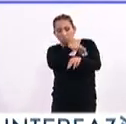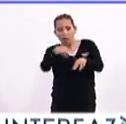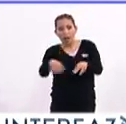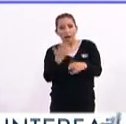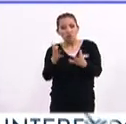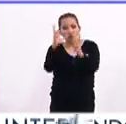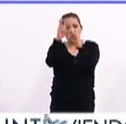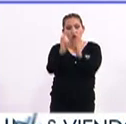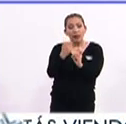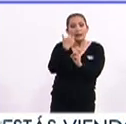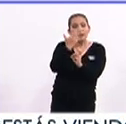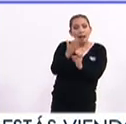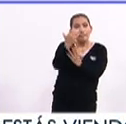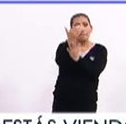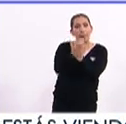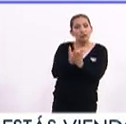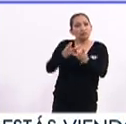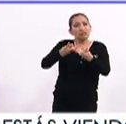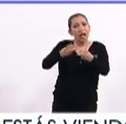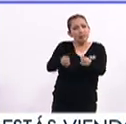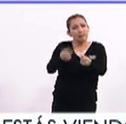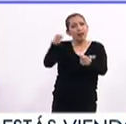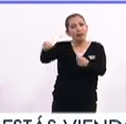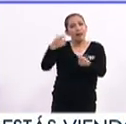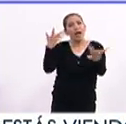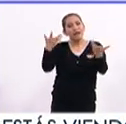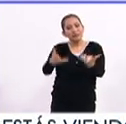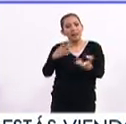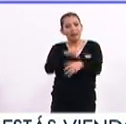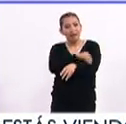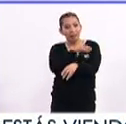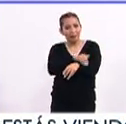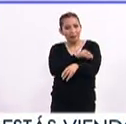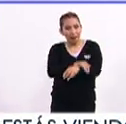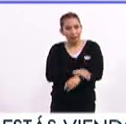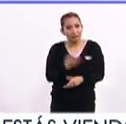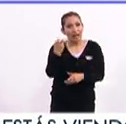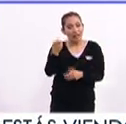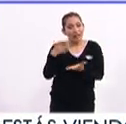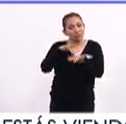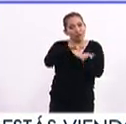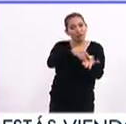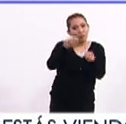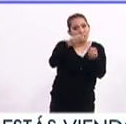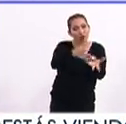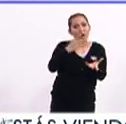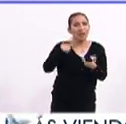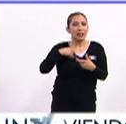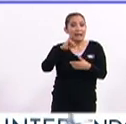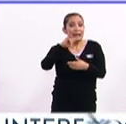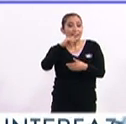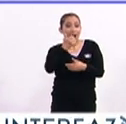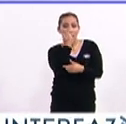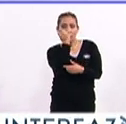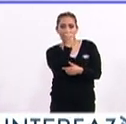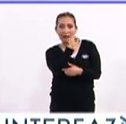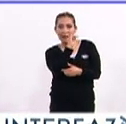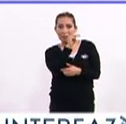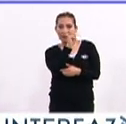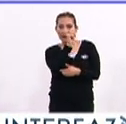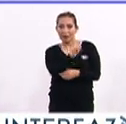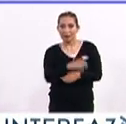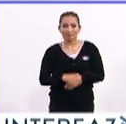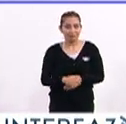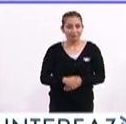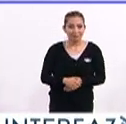reguilete y con el que se pretende reducir costos en la producción y la generación de energía. Una aportación más de ingeniería de los alumnos del Instituto